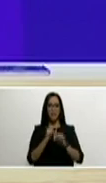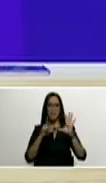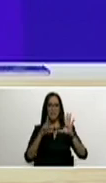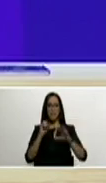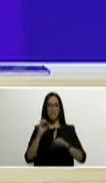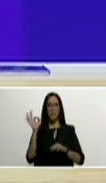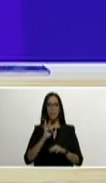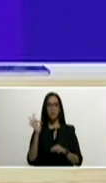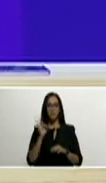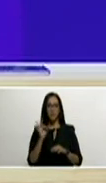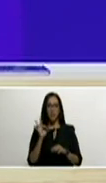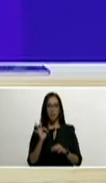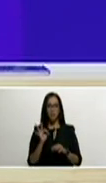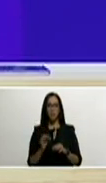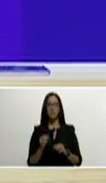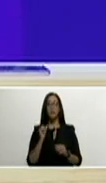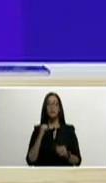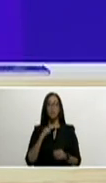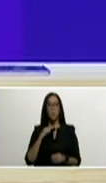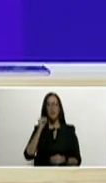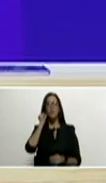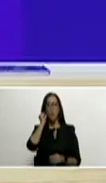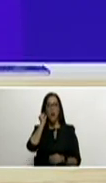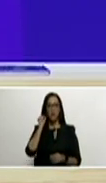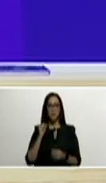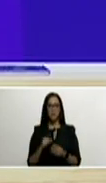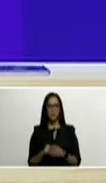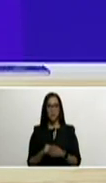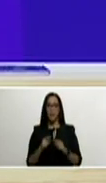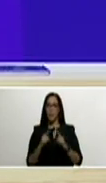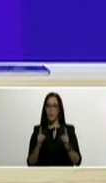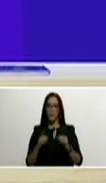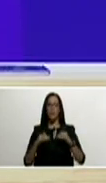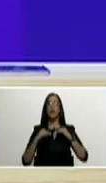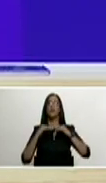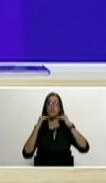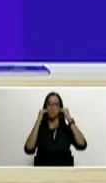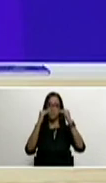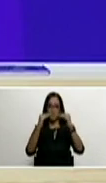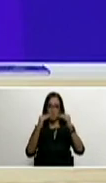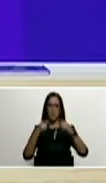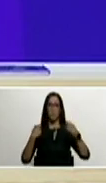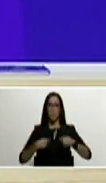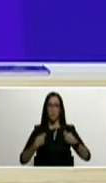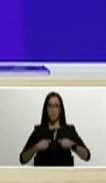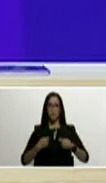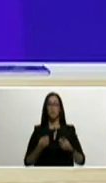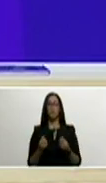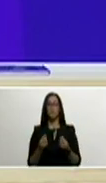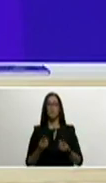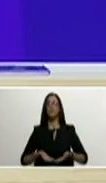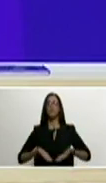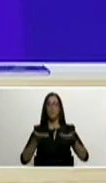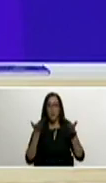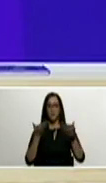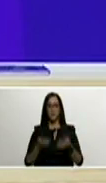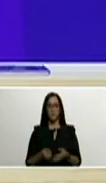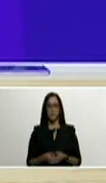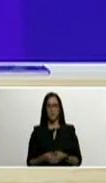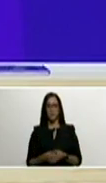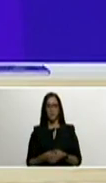dado desde que lo creé son para mujeres, pero hay que elevar la apuesta mucho más. Por